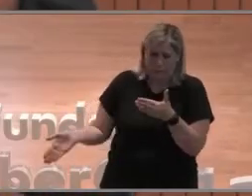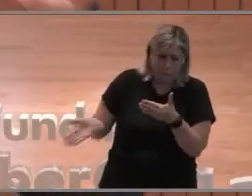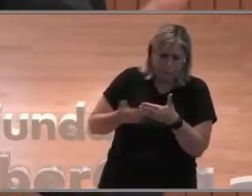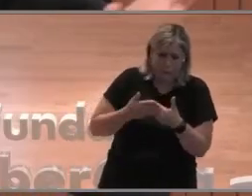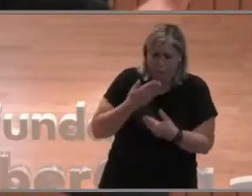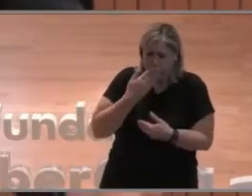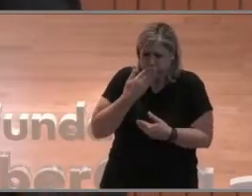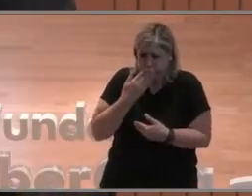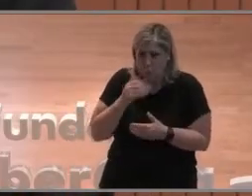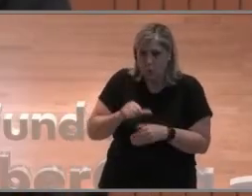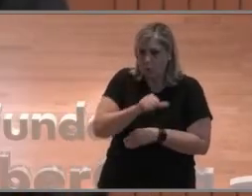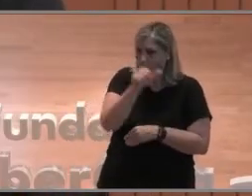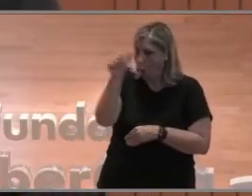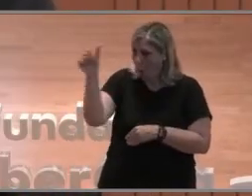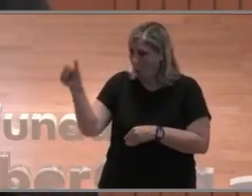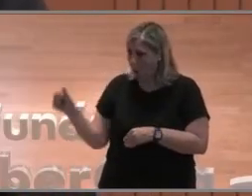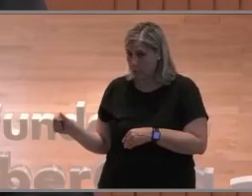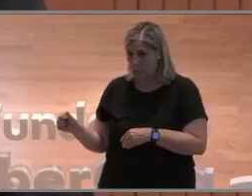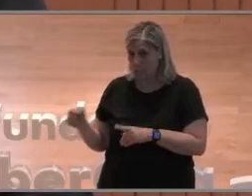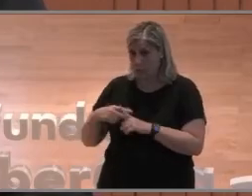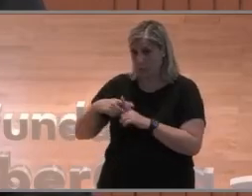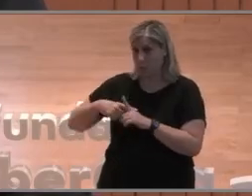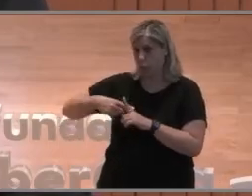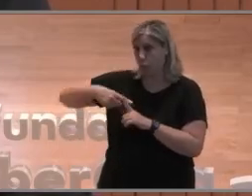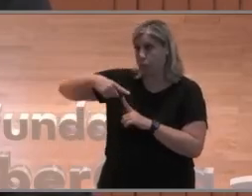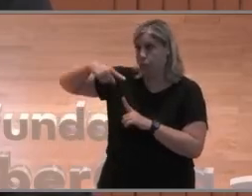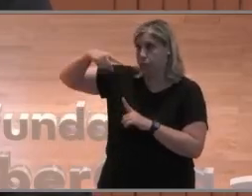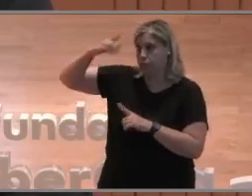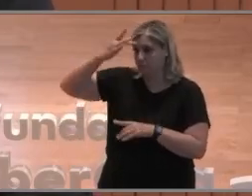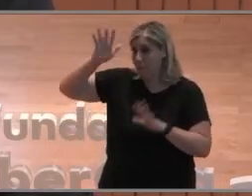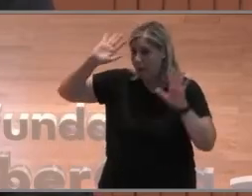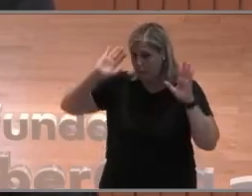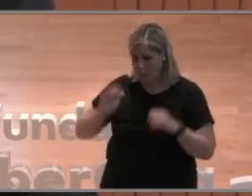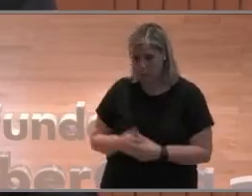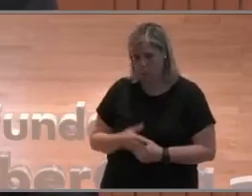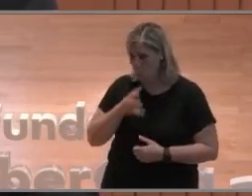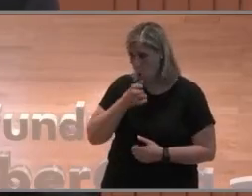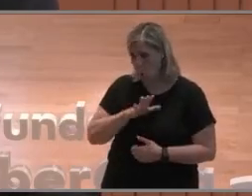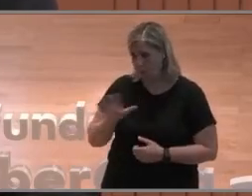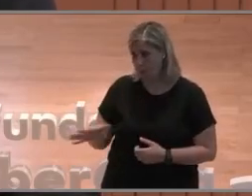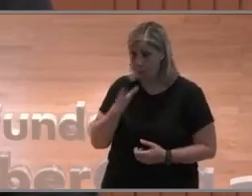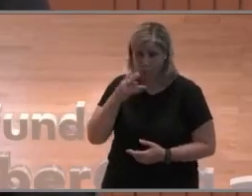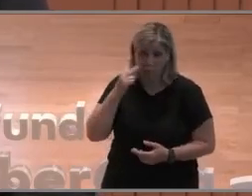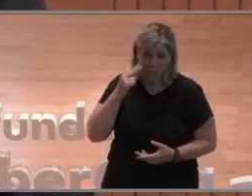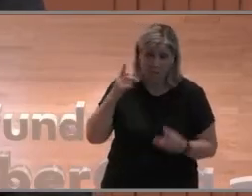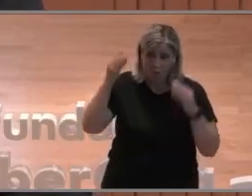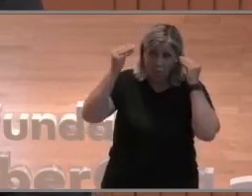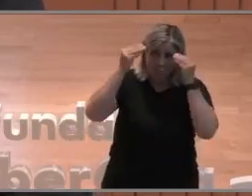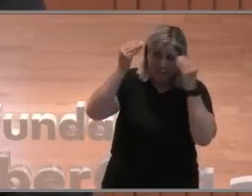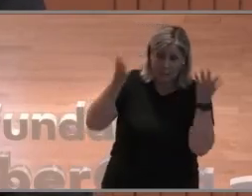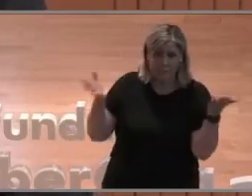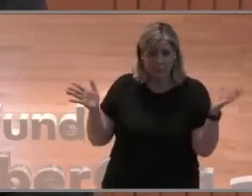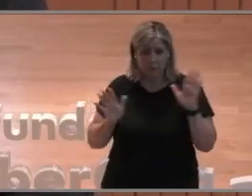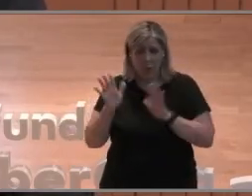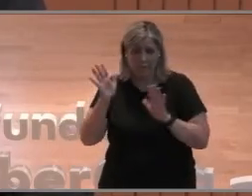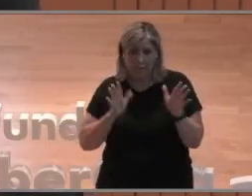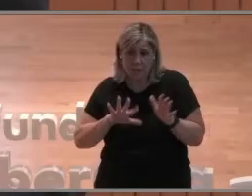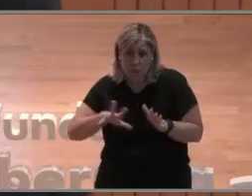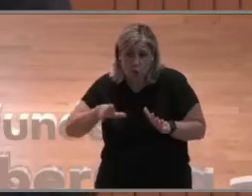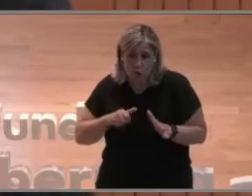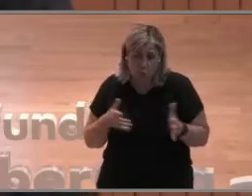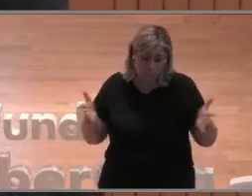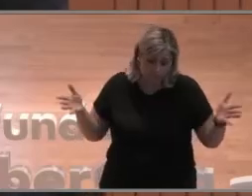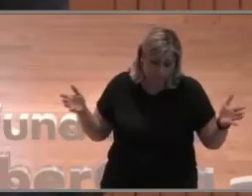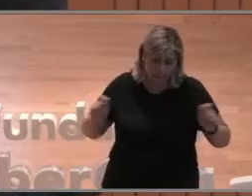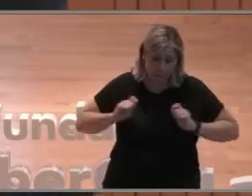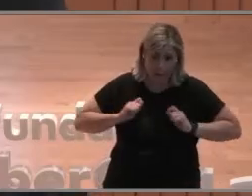día, cuando hemos adquirido 41 grados, imaginaros cómo puede ser aquello, ¿no? Los miedos, los pensamientos, la paranoia. Bien, entonces,